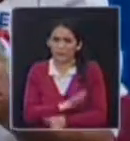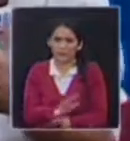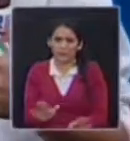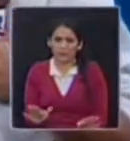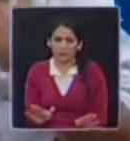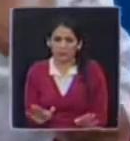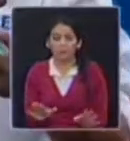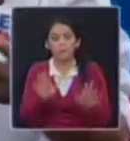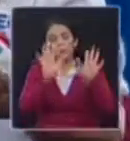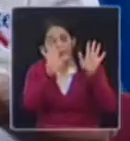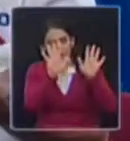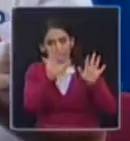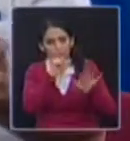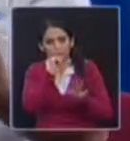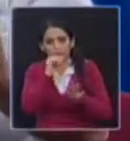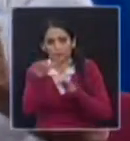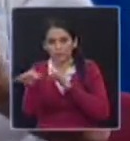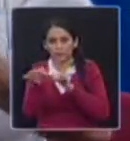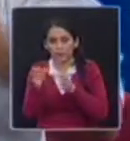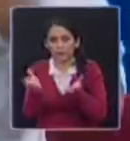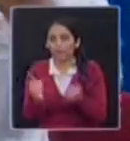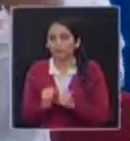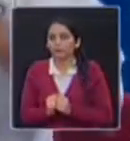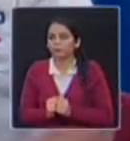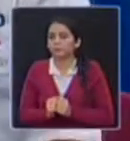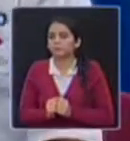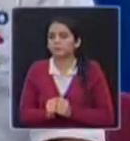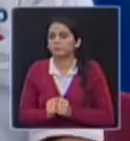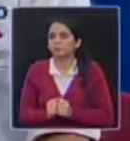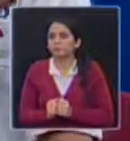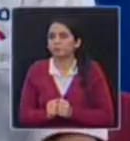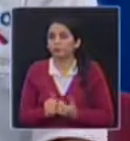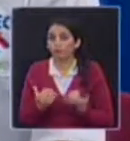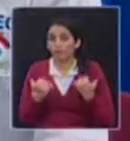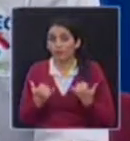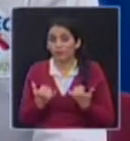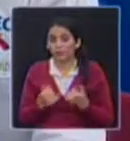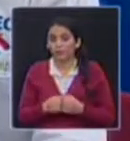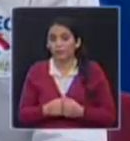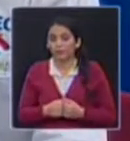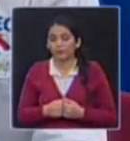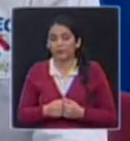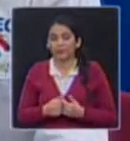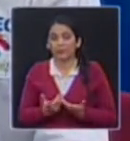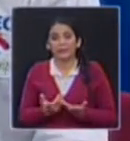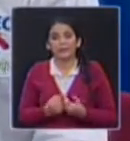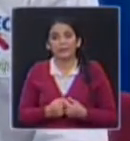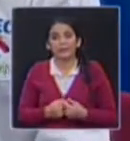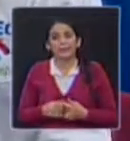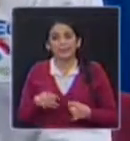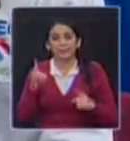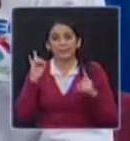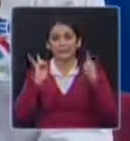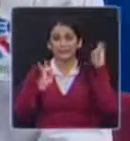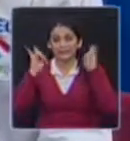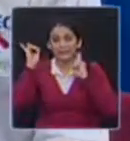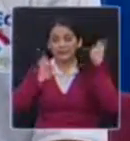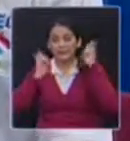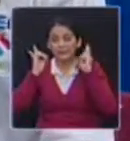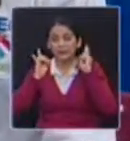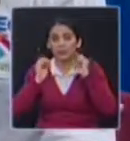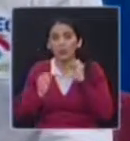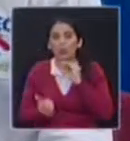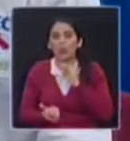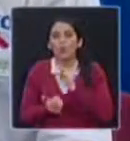estamos para saber cuáles son las soluciones, le agradecería. Por ejemplo, ahora de salida nos ponen el impuesto a la tierra, el impuesto